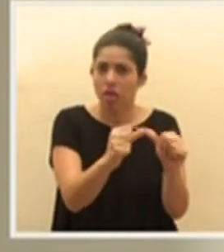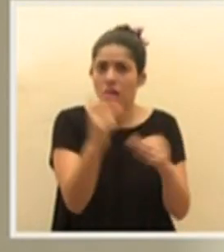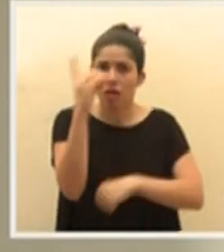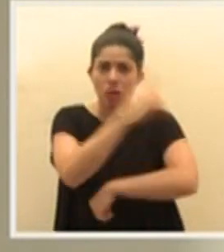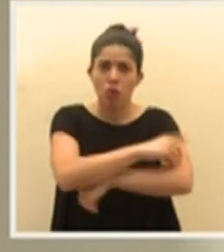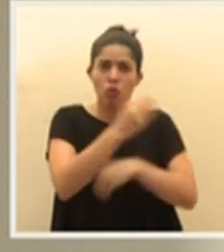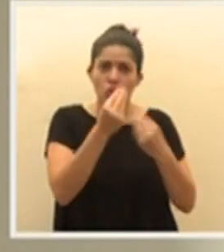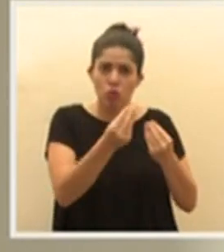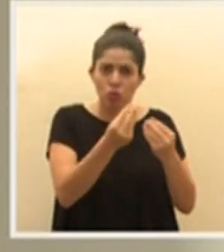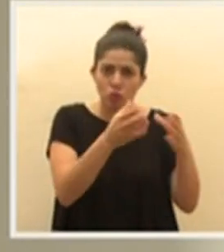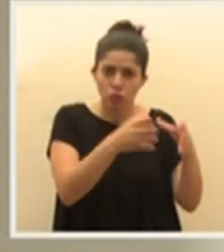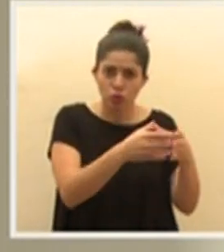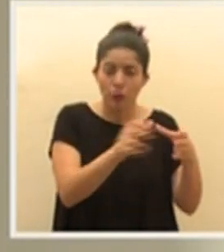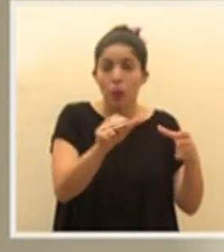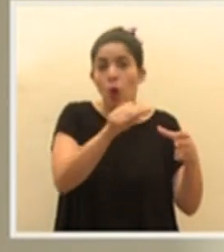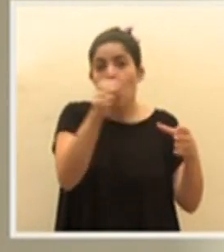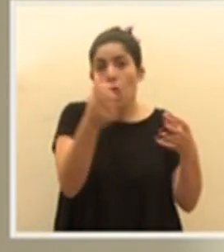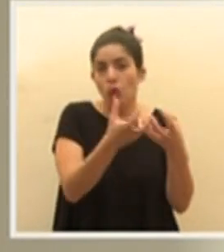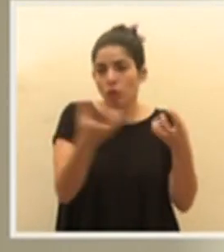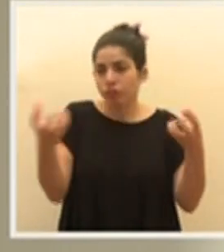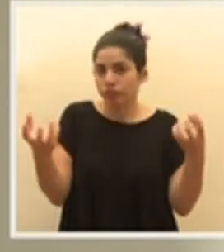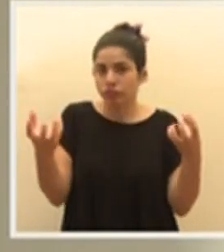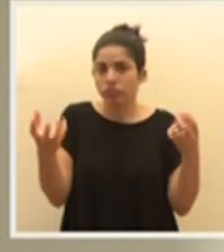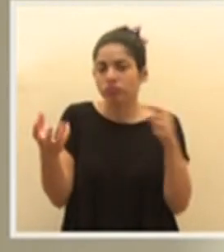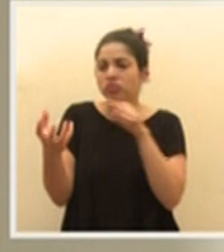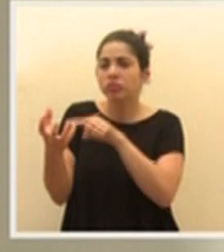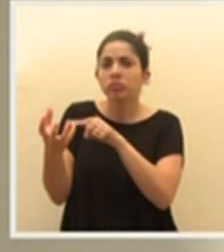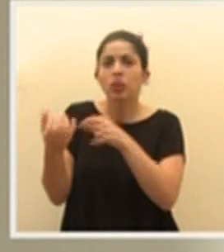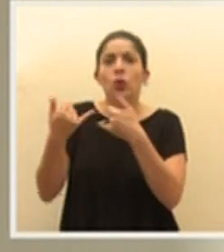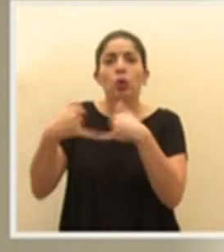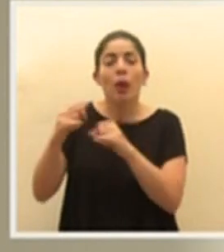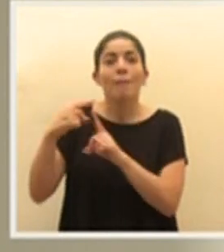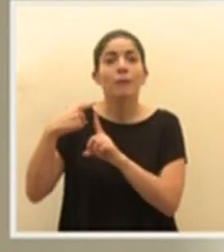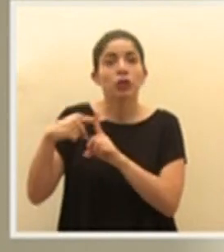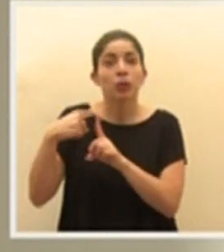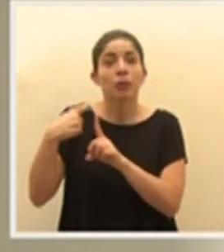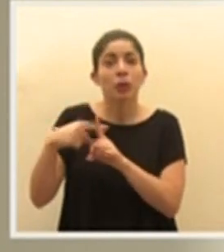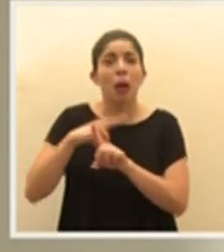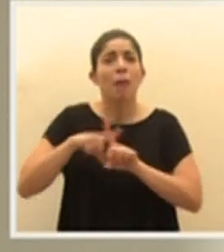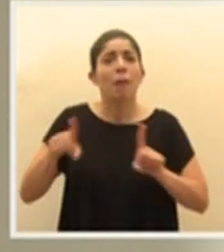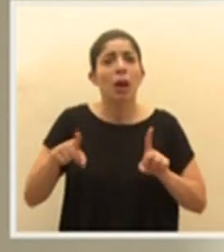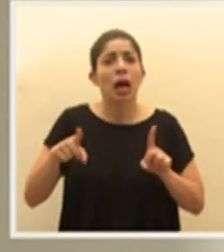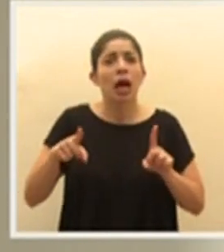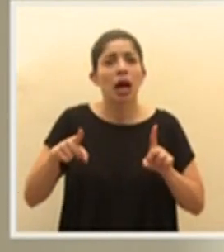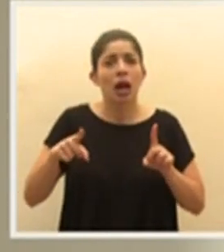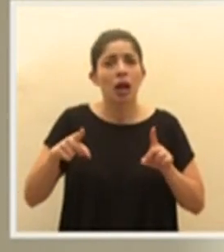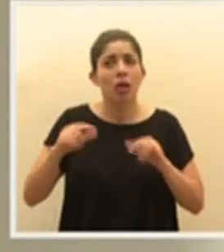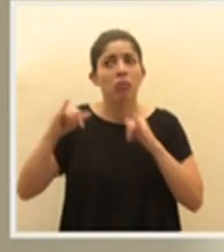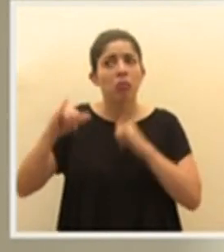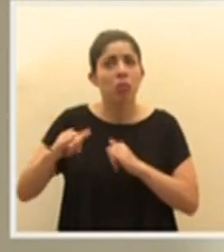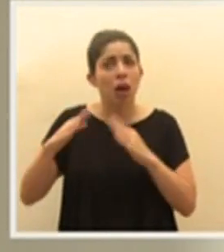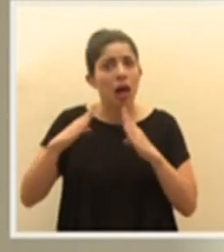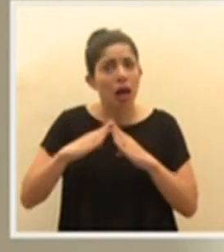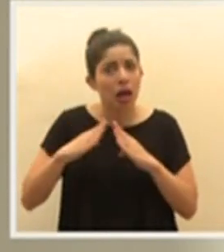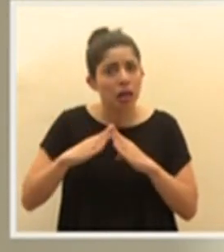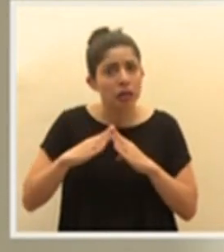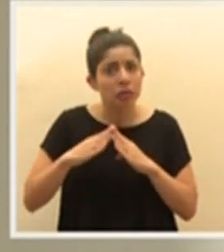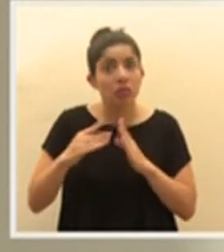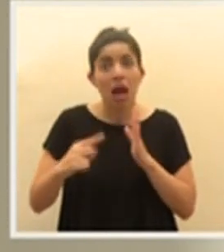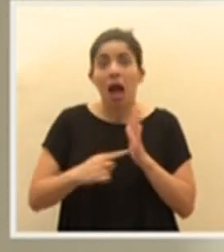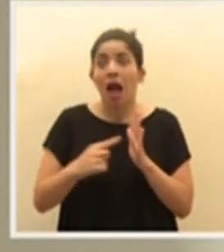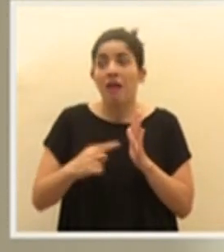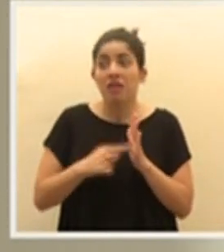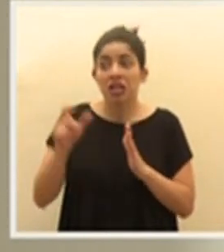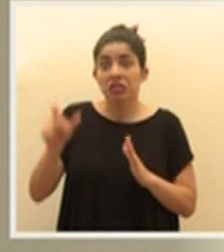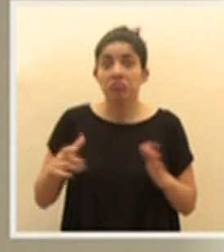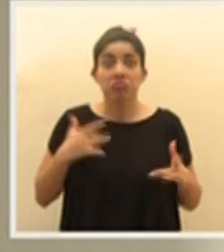días. Y hay otros que siguen dando positivo a pesar de que están en su casa, a veces